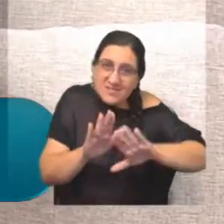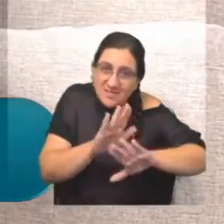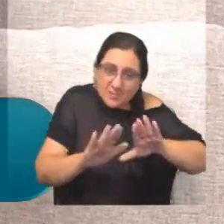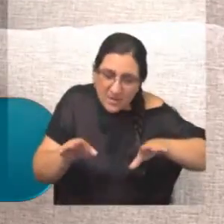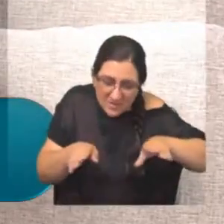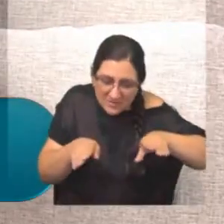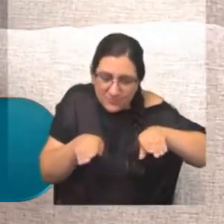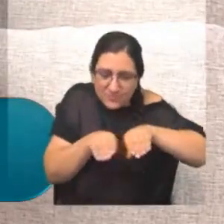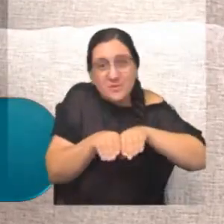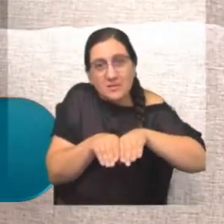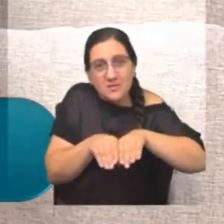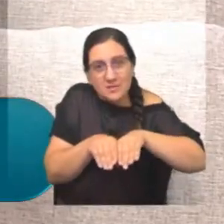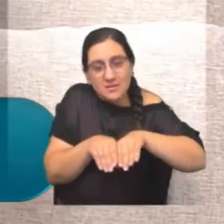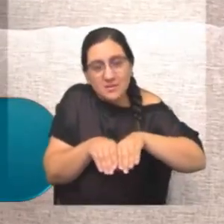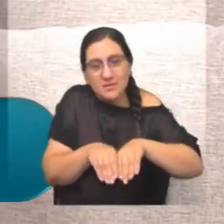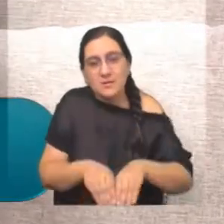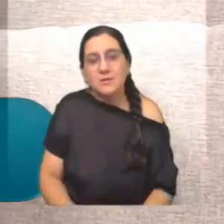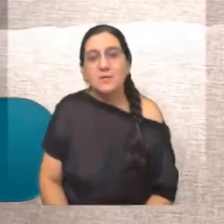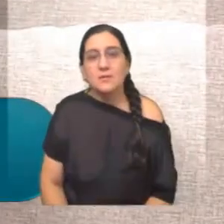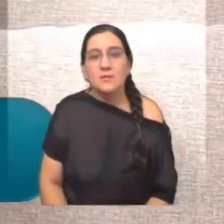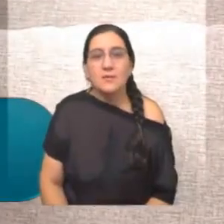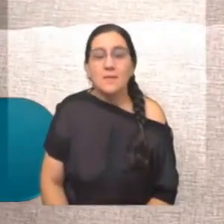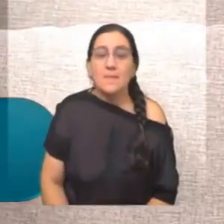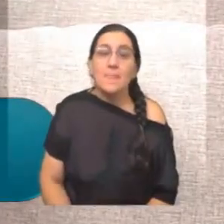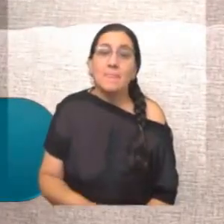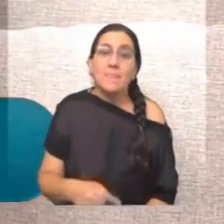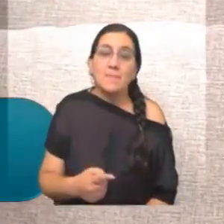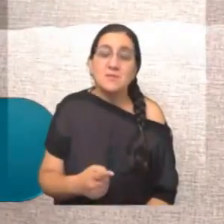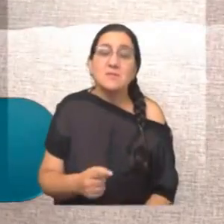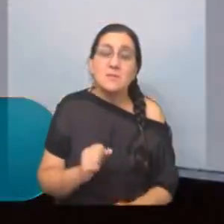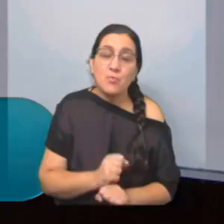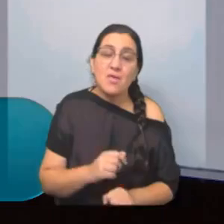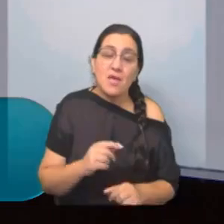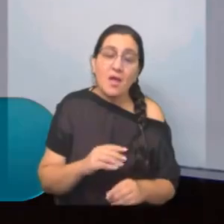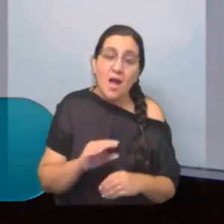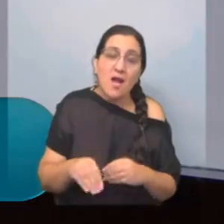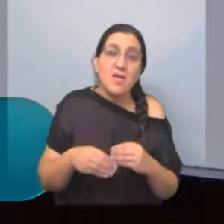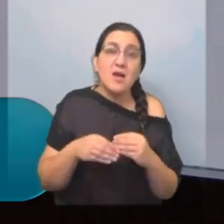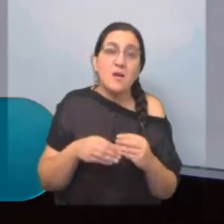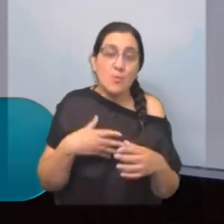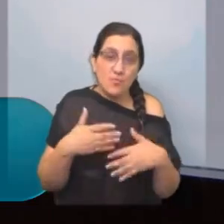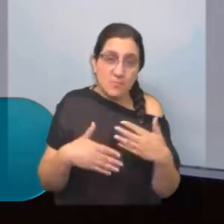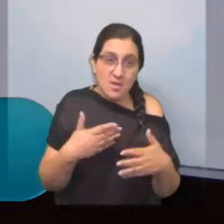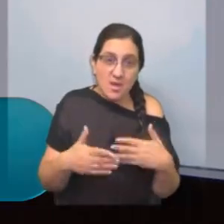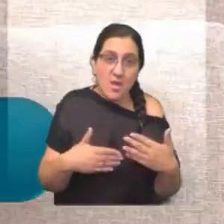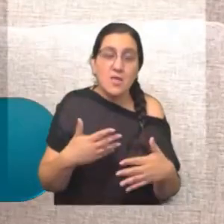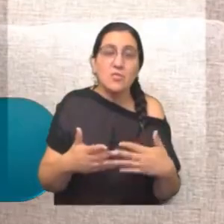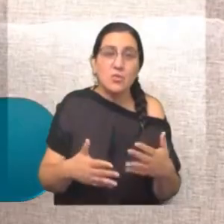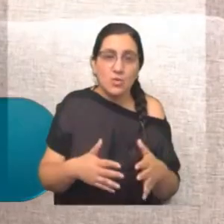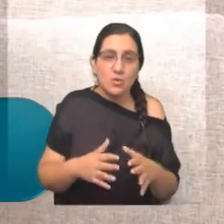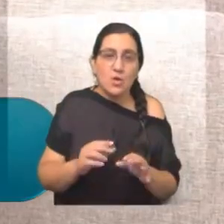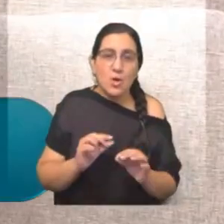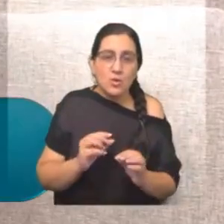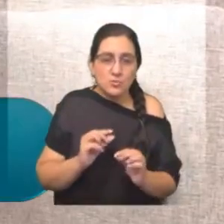Con calma, exactamente. Bien. Después, inmediatamente, en lo que podamos agregar movimiento. Después de que se fue la ampolla. Exacto. Ese nuevo tejido